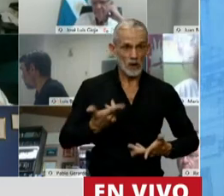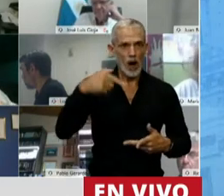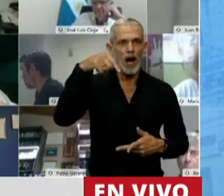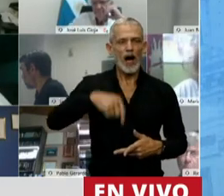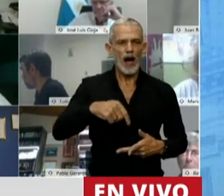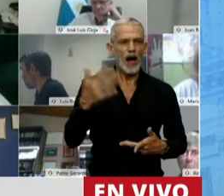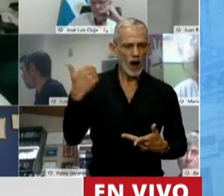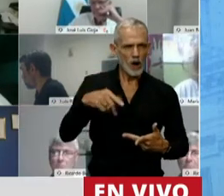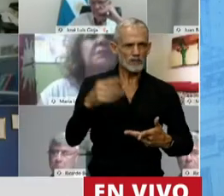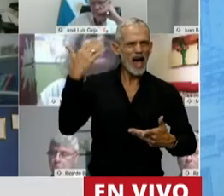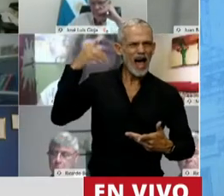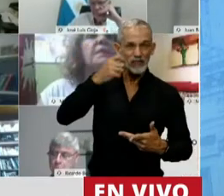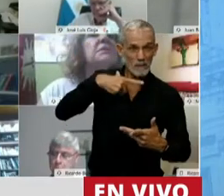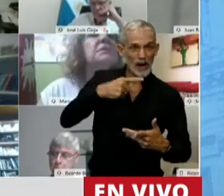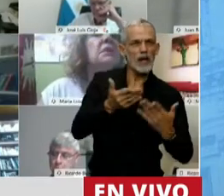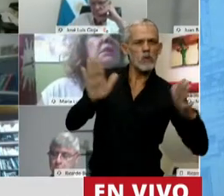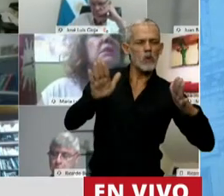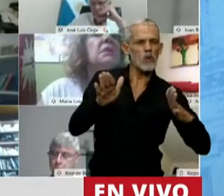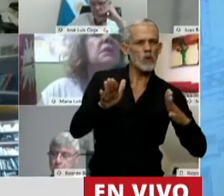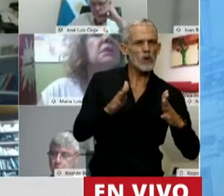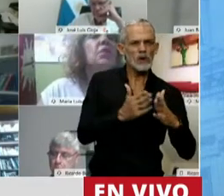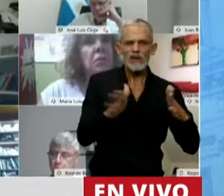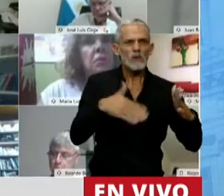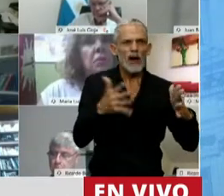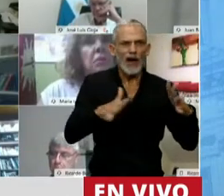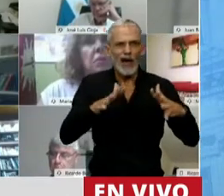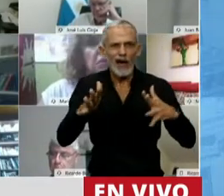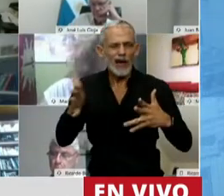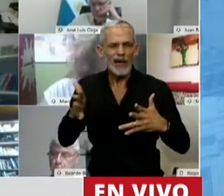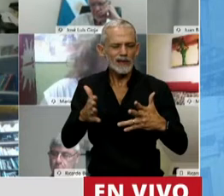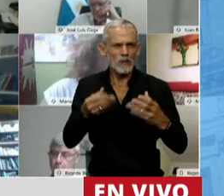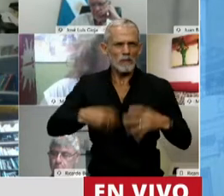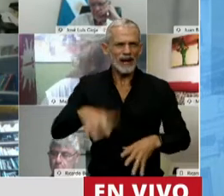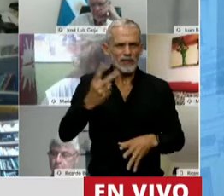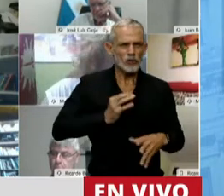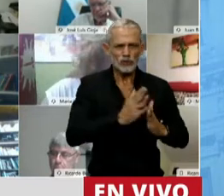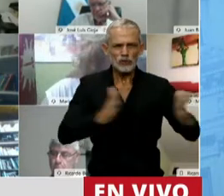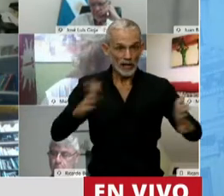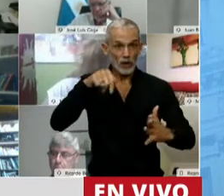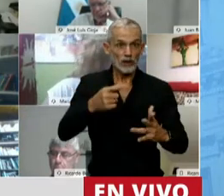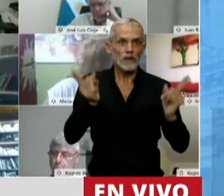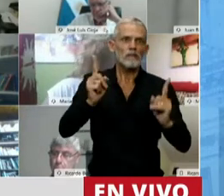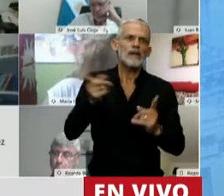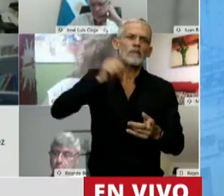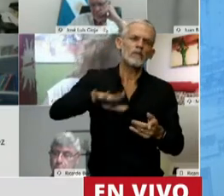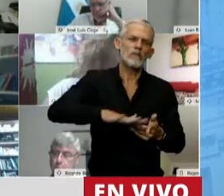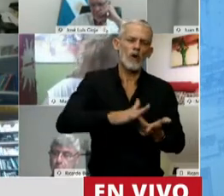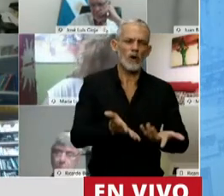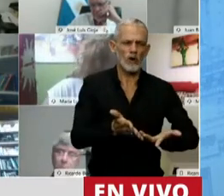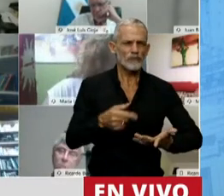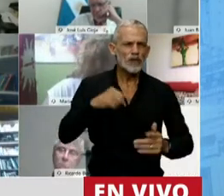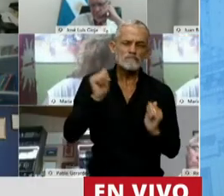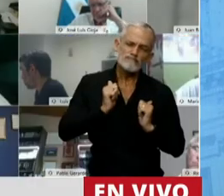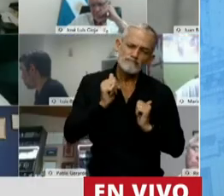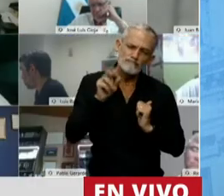no supo cerrar. Se perdieron 2 años y hoy de nuevo estamos en el mismo lugar. Señor presidente, escuchando todas